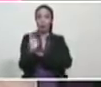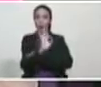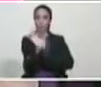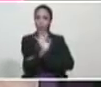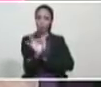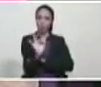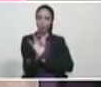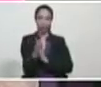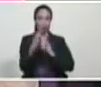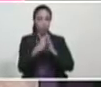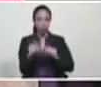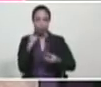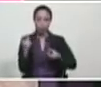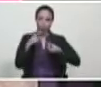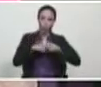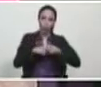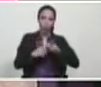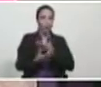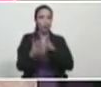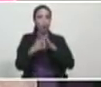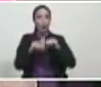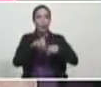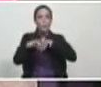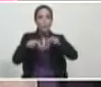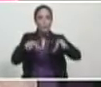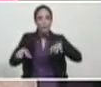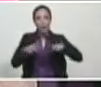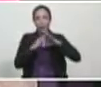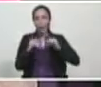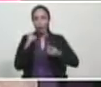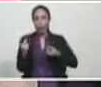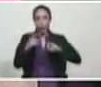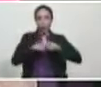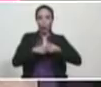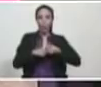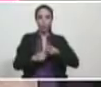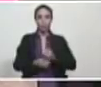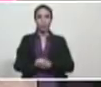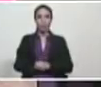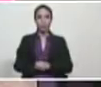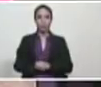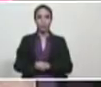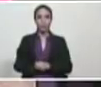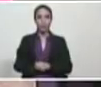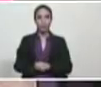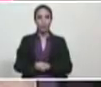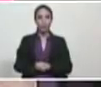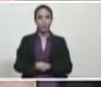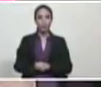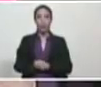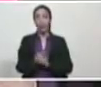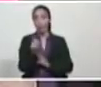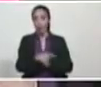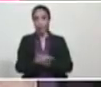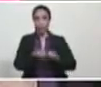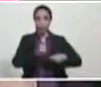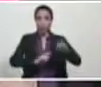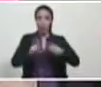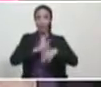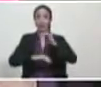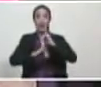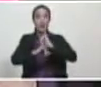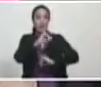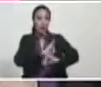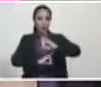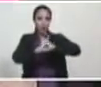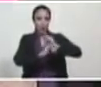las partes y piezas que corresponden a todos estos vehículos. Y asimismo ir incorporando al mercado internacional las partes y piezas